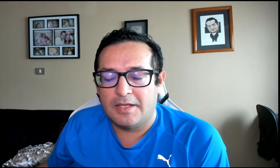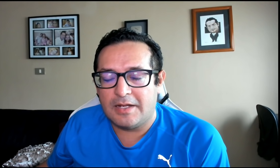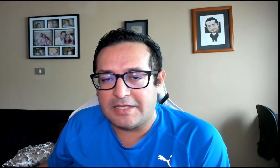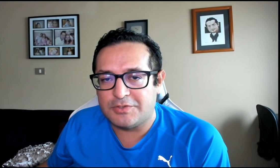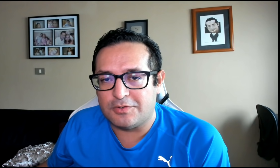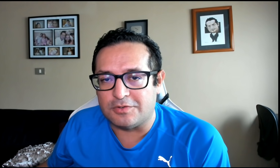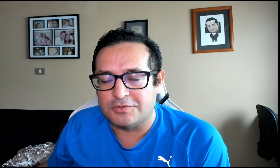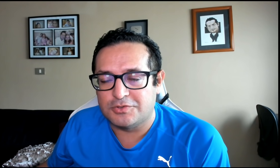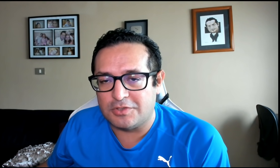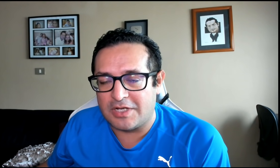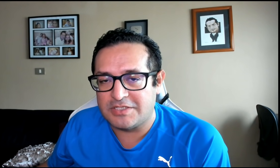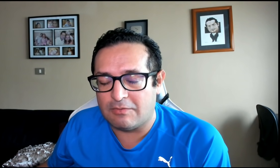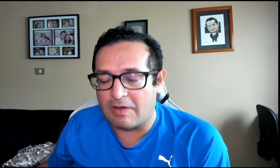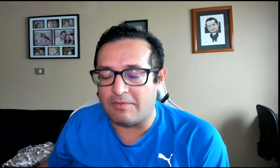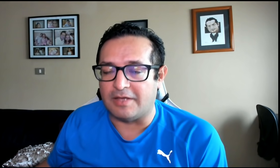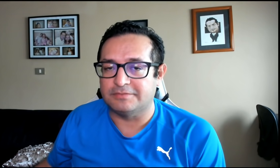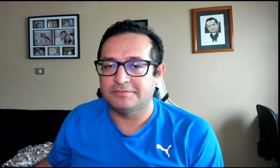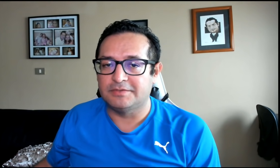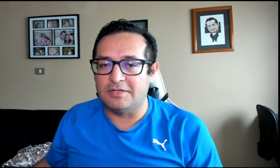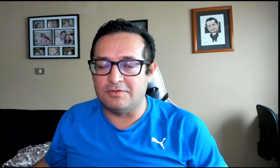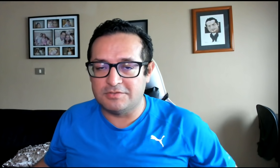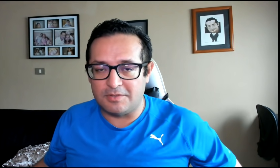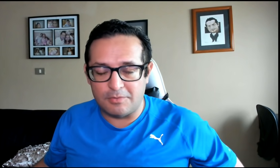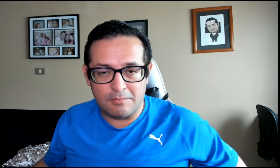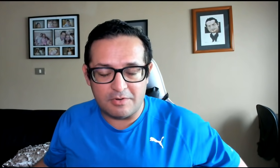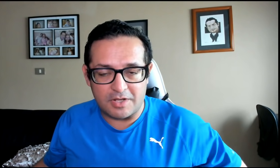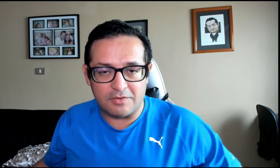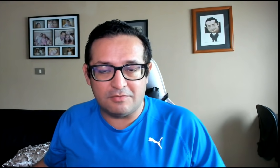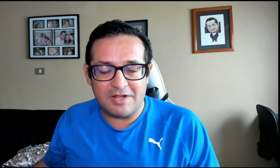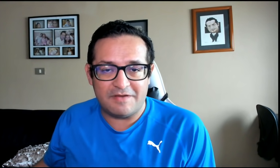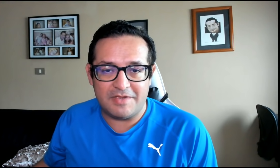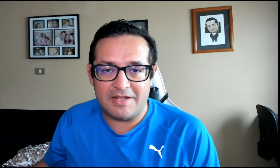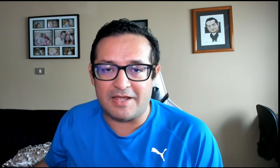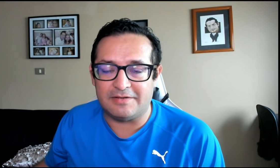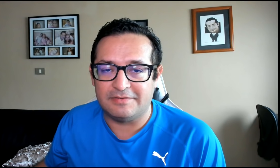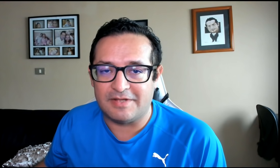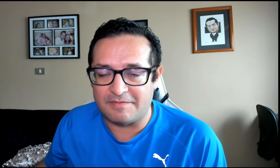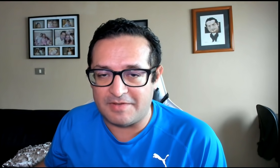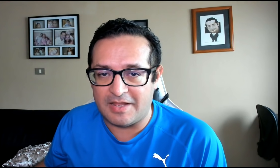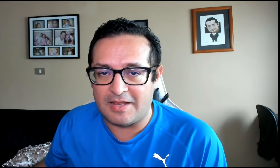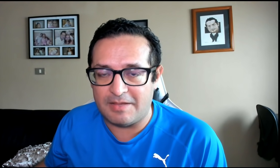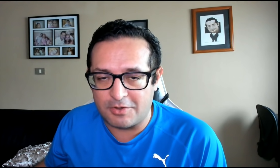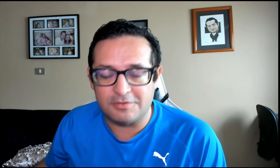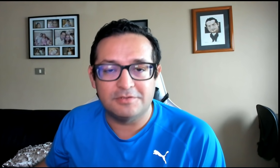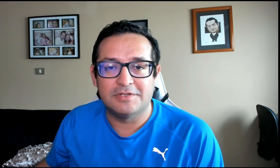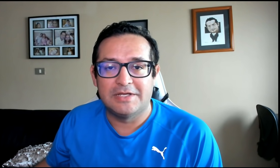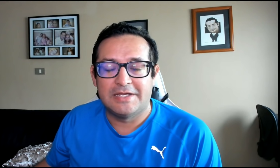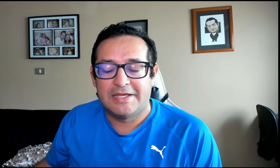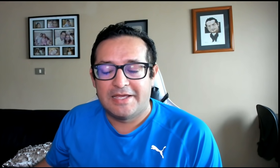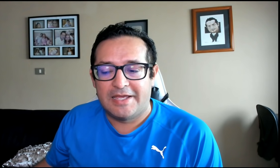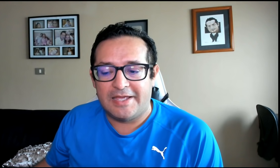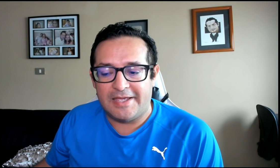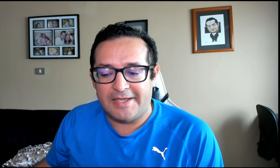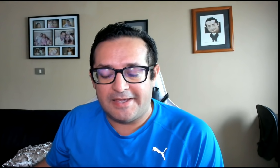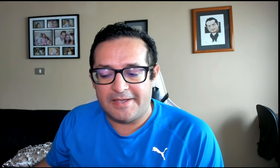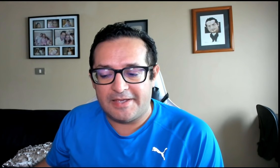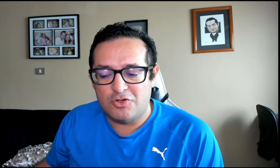el caso sonora chihuahua se vio involucrado una familia la familia lebron